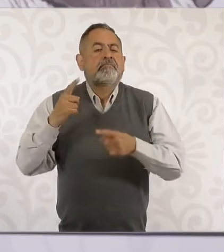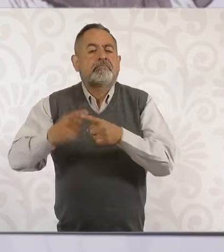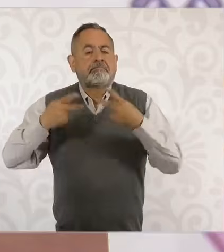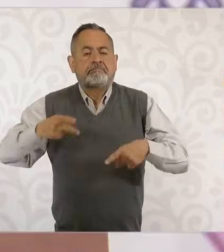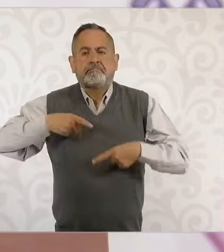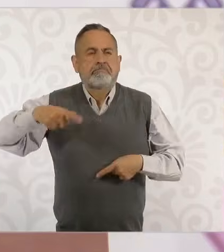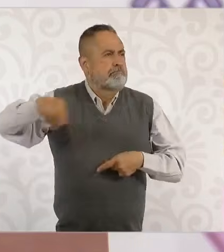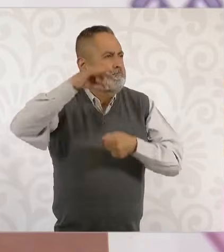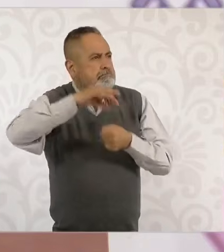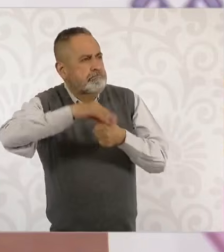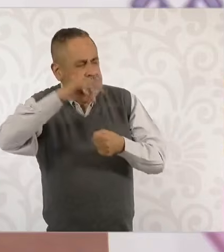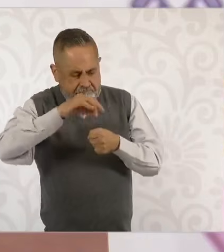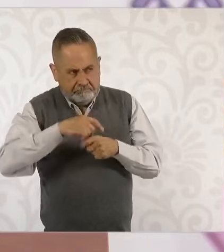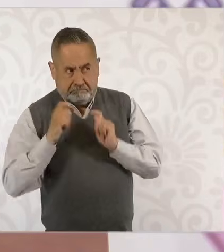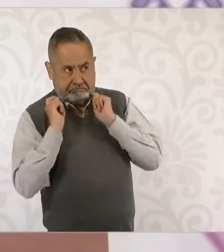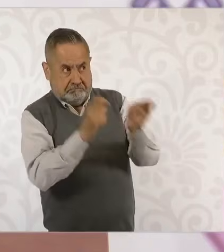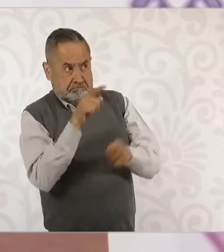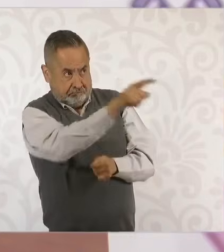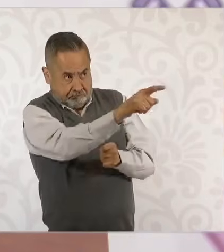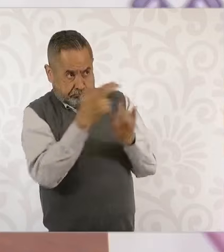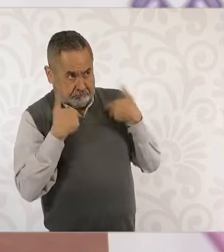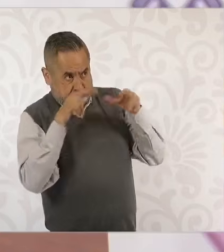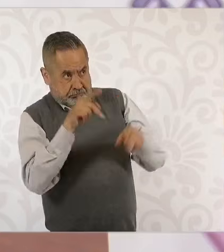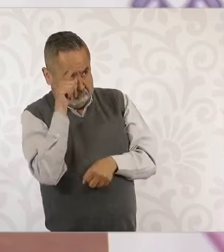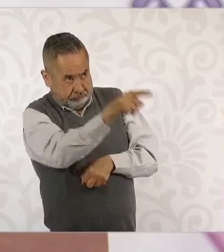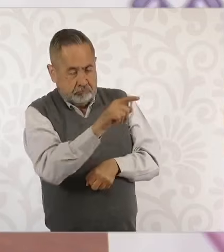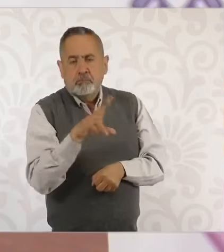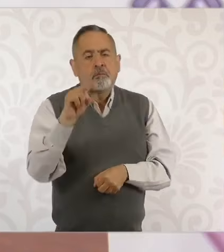pueblo, no de los partidos políticos.